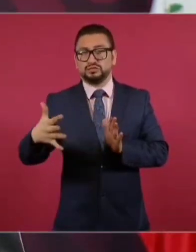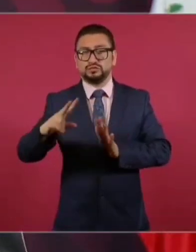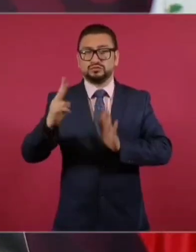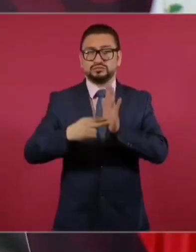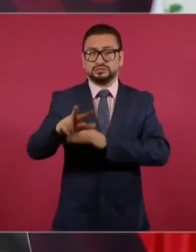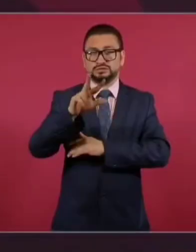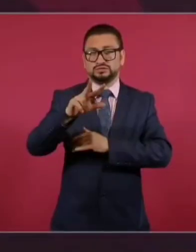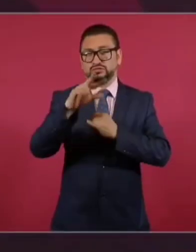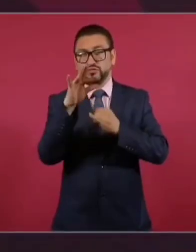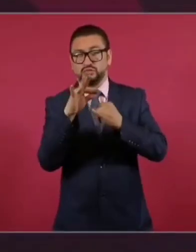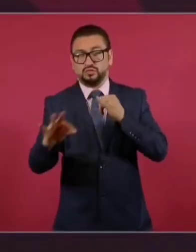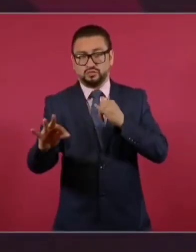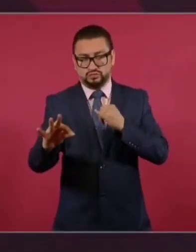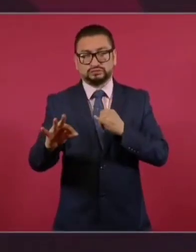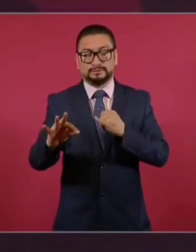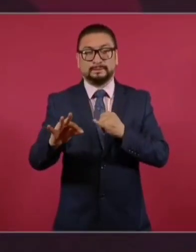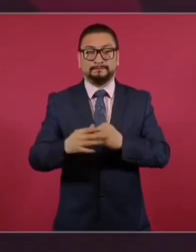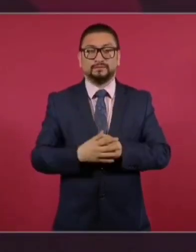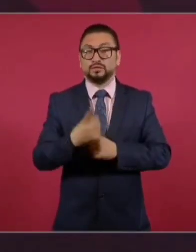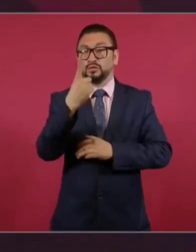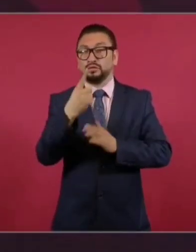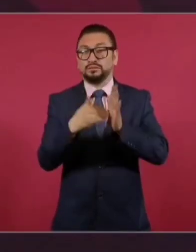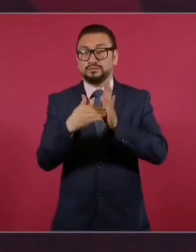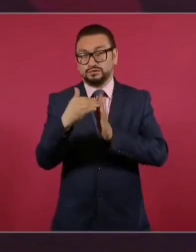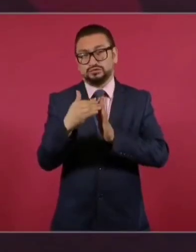finales, de